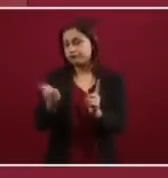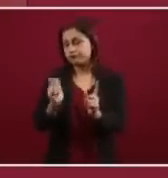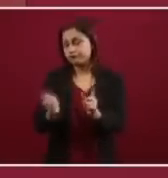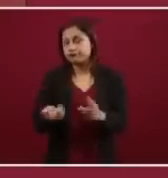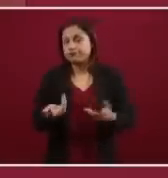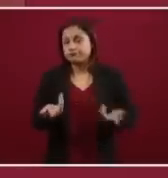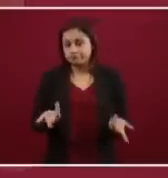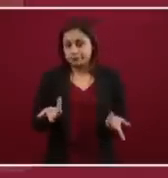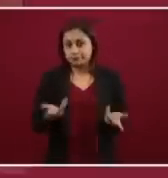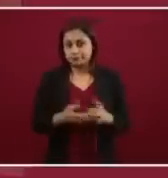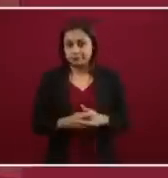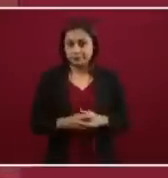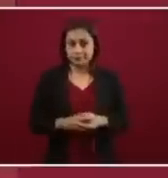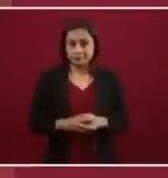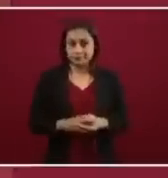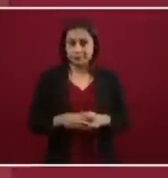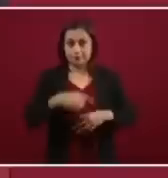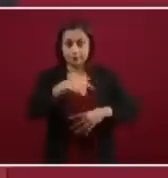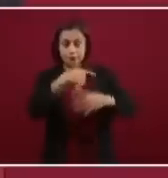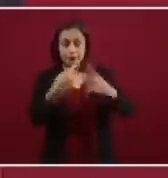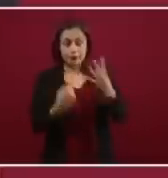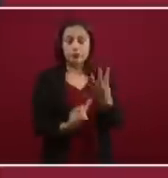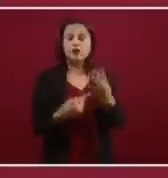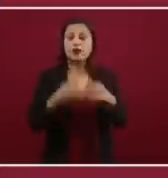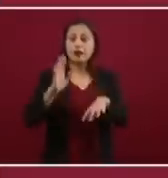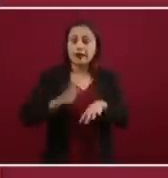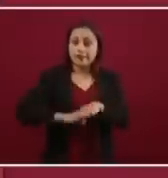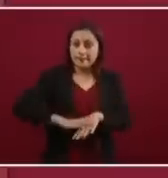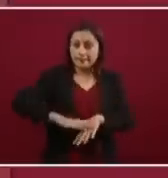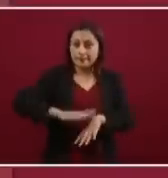Pero esto complementado